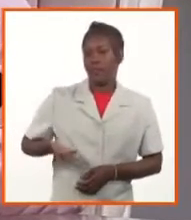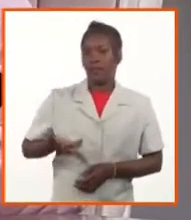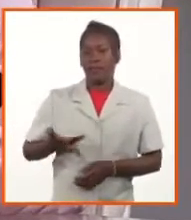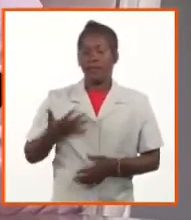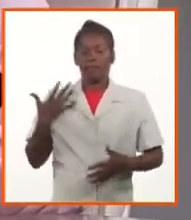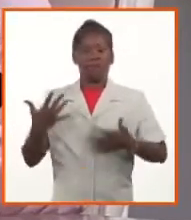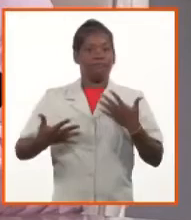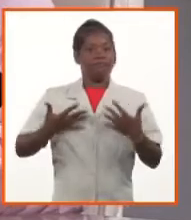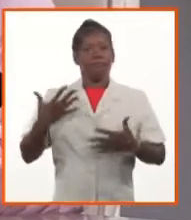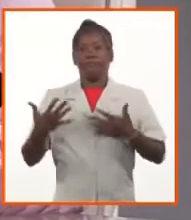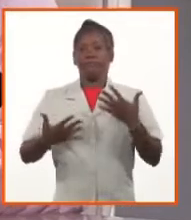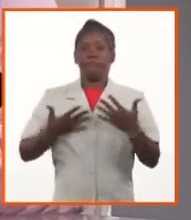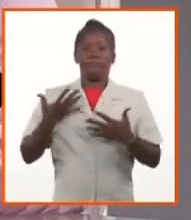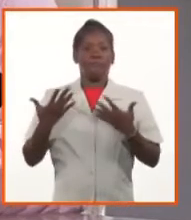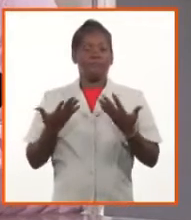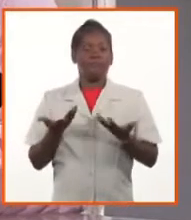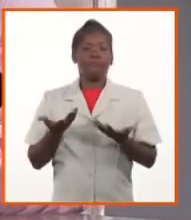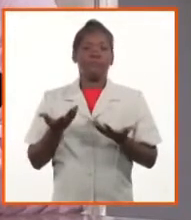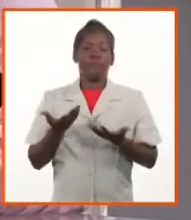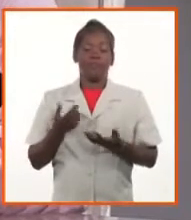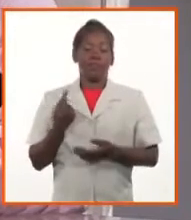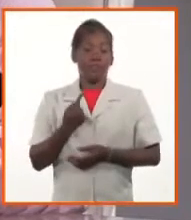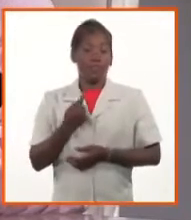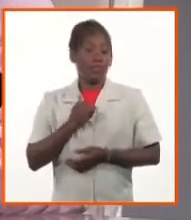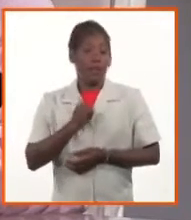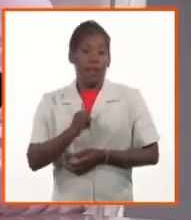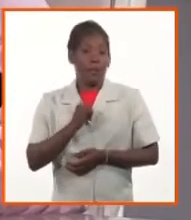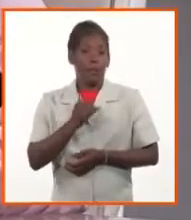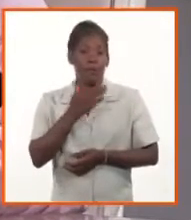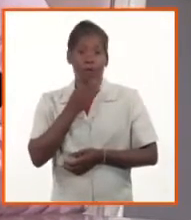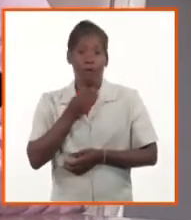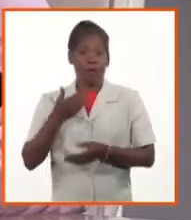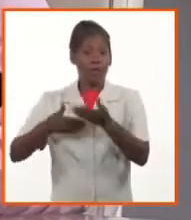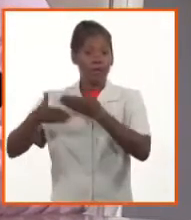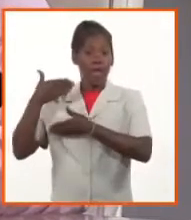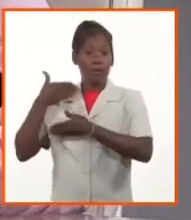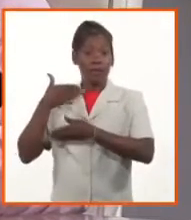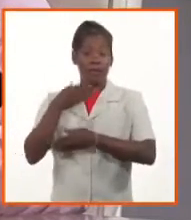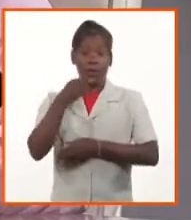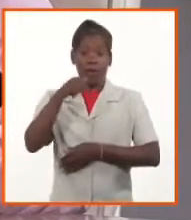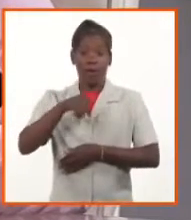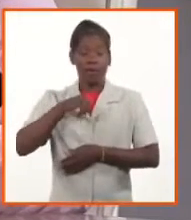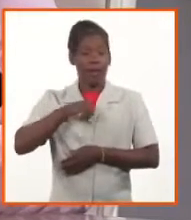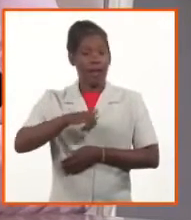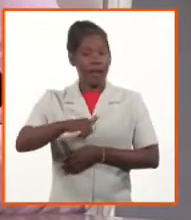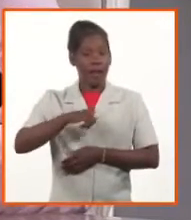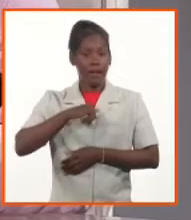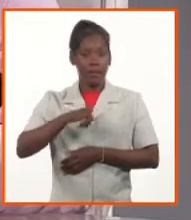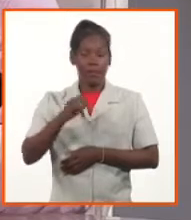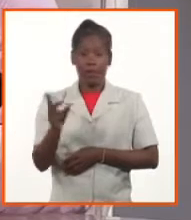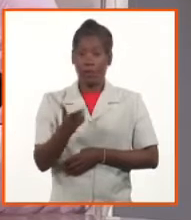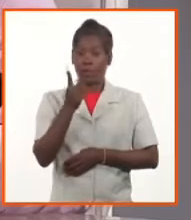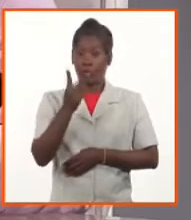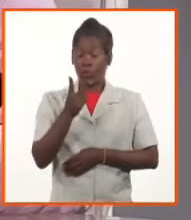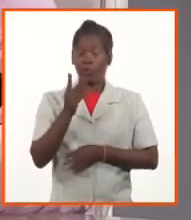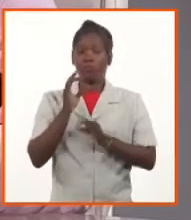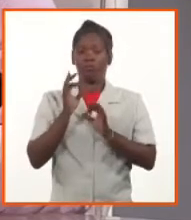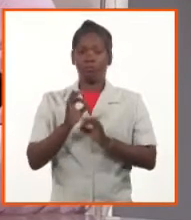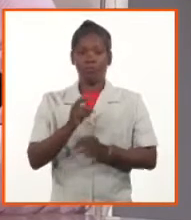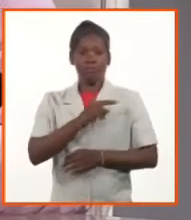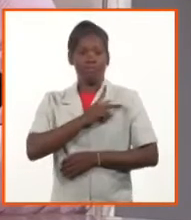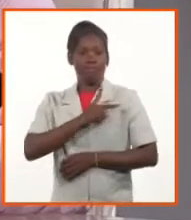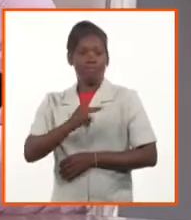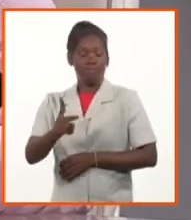desesperanzas o las mismas esperanzas que hoy tenemos. O sea, fueron dos héroes, pero al mismo tiempo fueron dos seres humanos